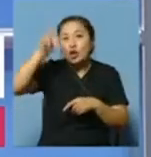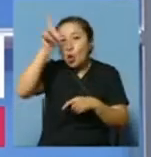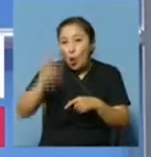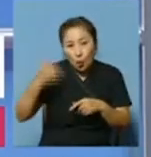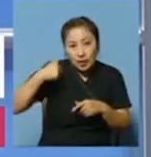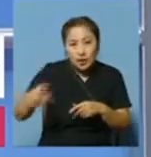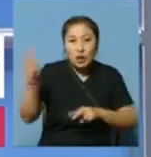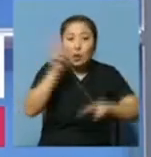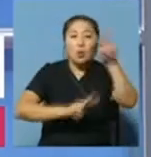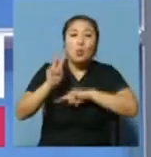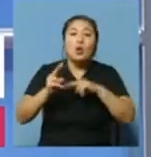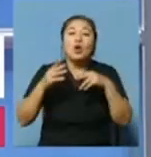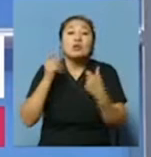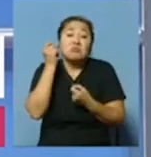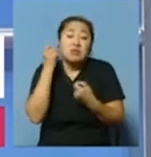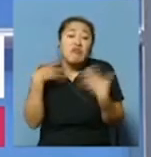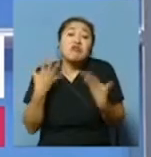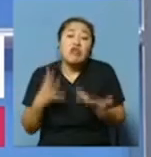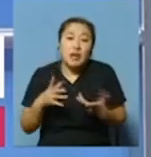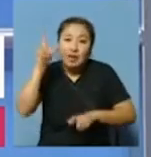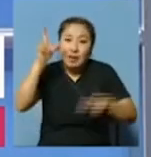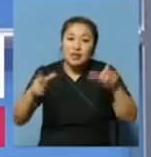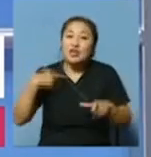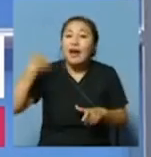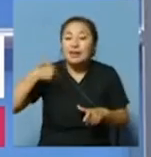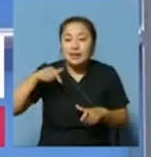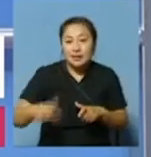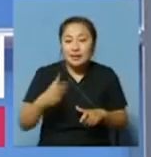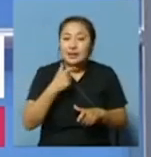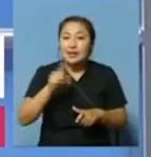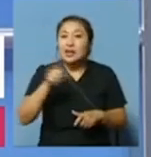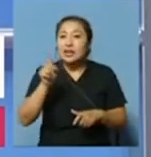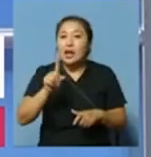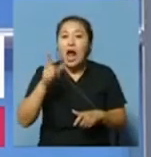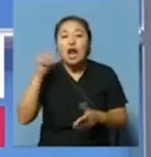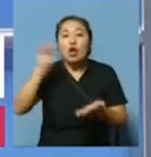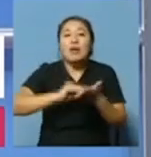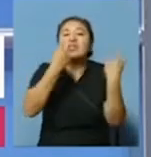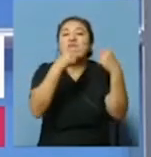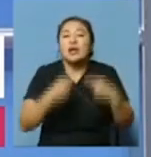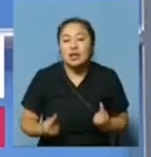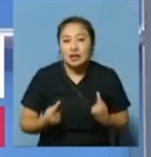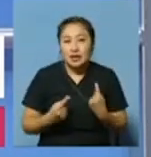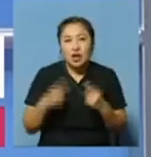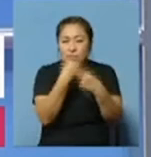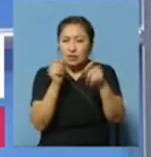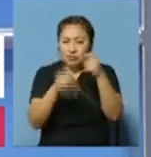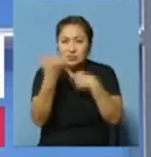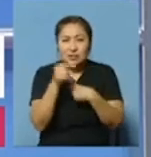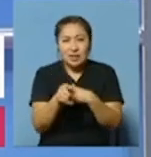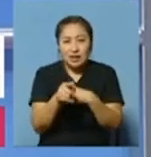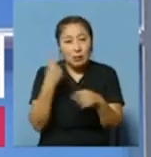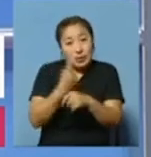de la argentina busca hacer una opción para aquellos argentinos que quieran algo distinto con una característica